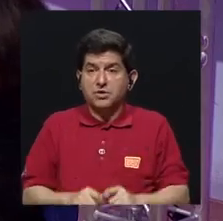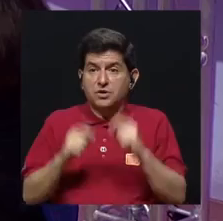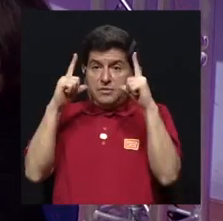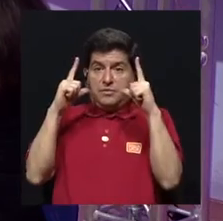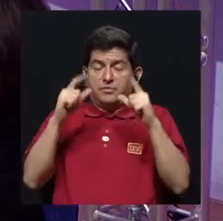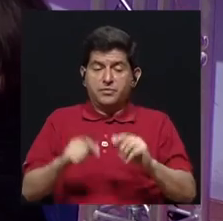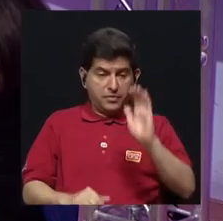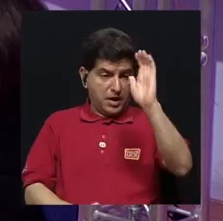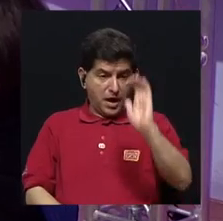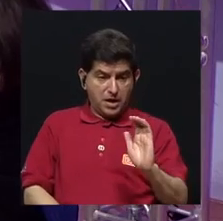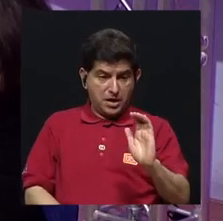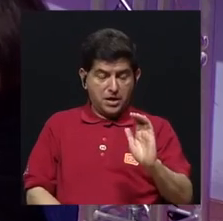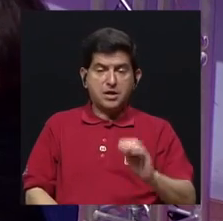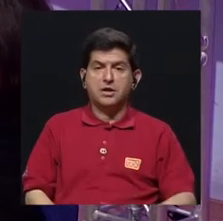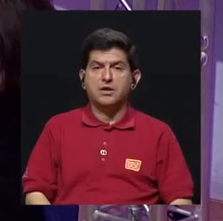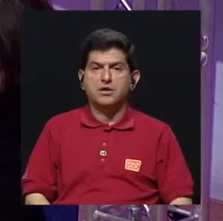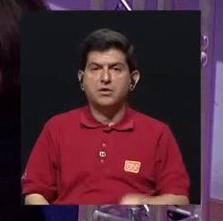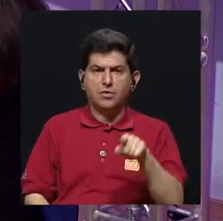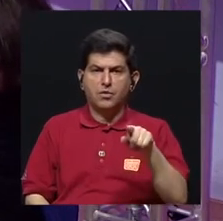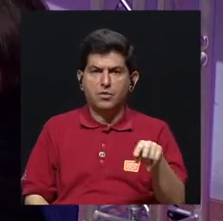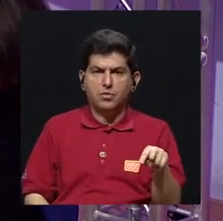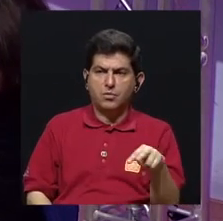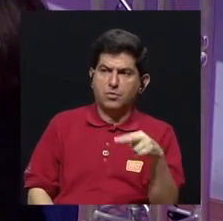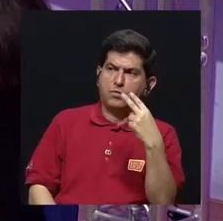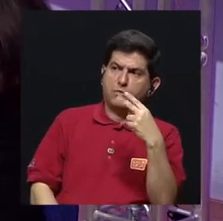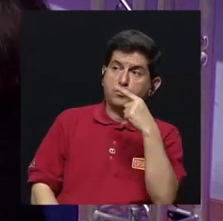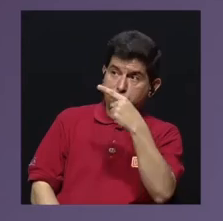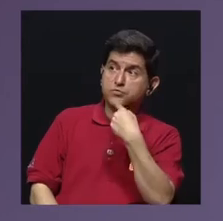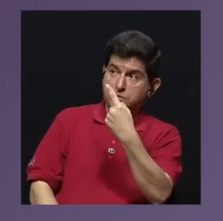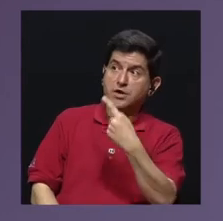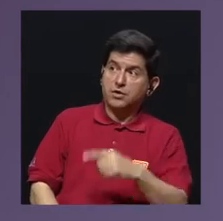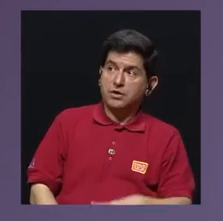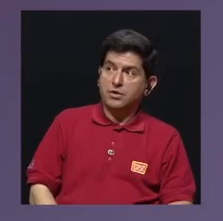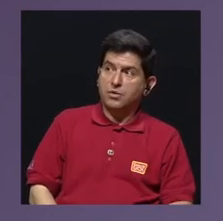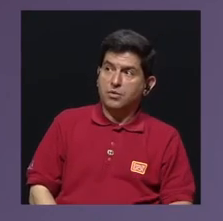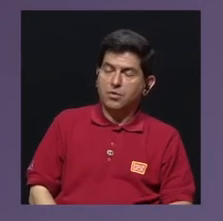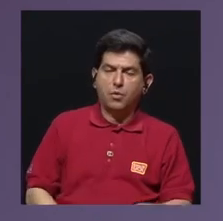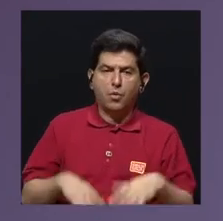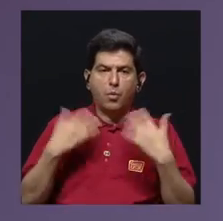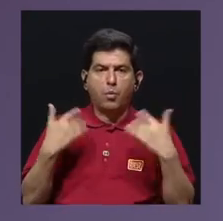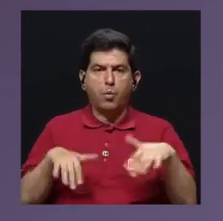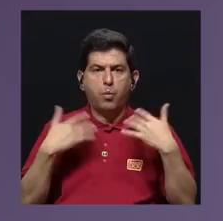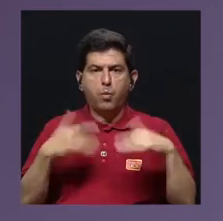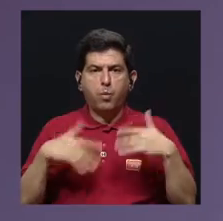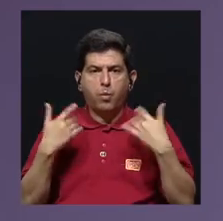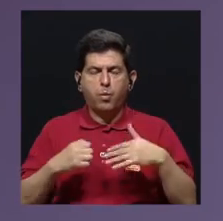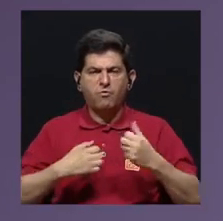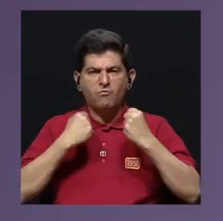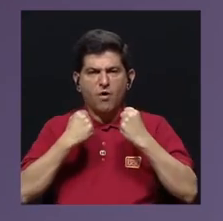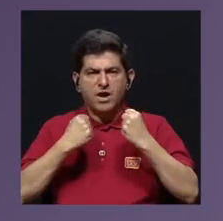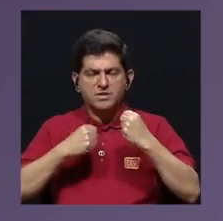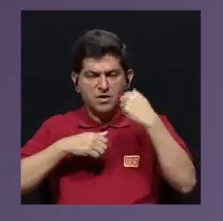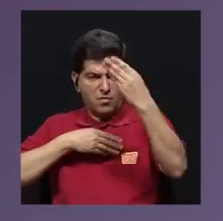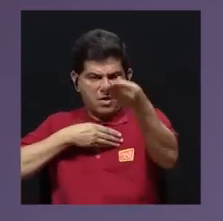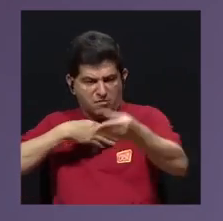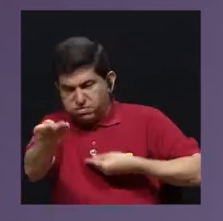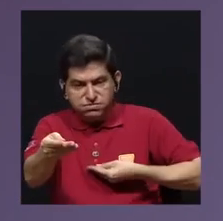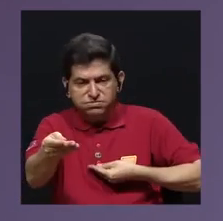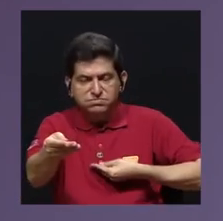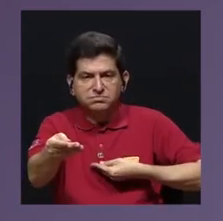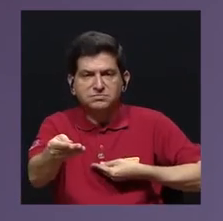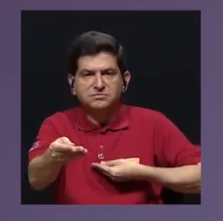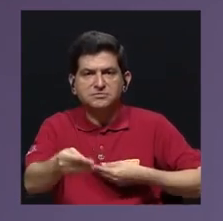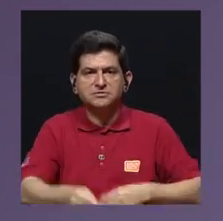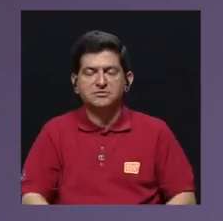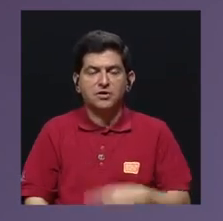claro, era un chiquito, era como, bueno, esto lo acaba de decir, qué fuerte es cuando me lo regresan, ¿verdad? Uh-huh. Cuando tal vez eso que vos le dijiste